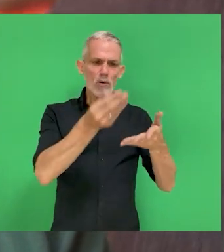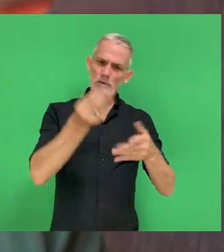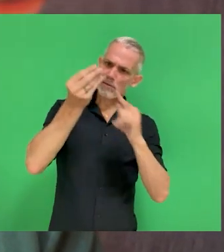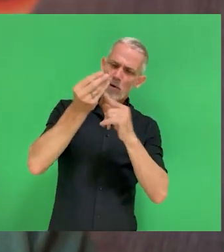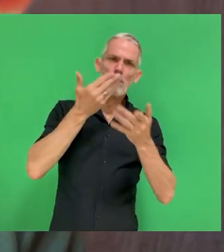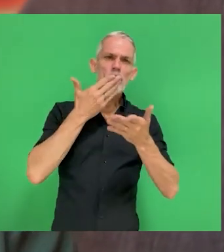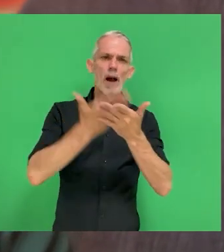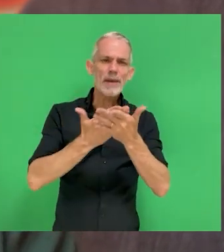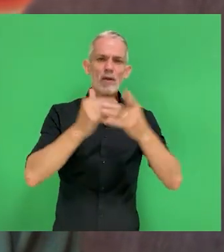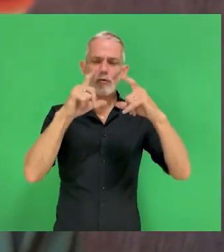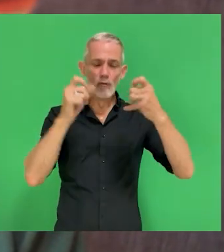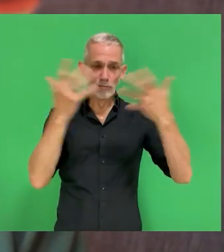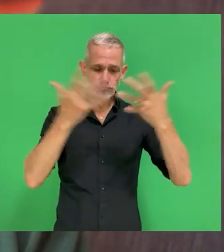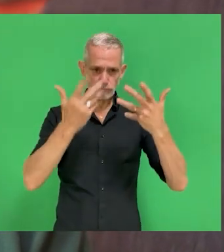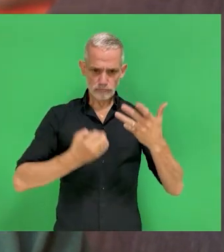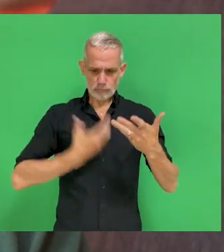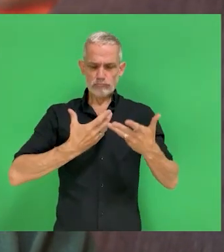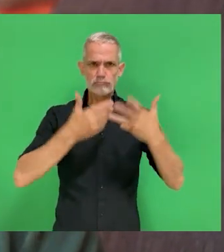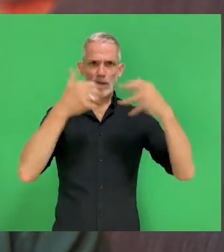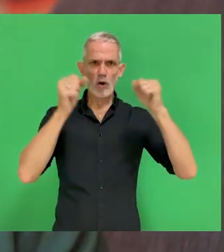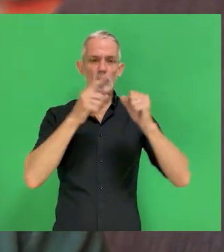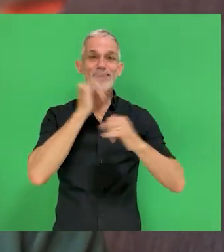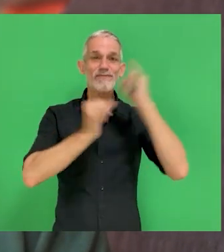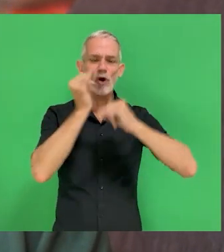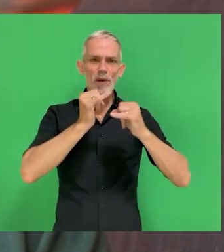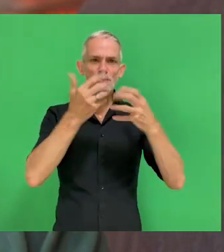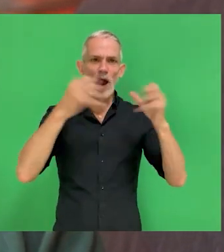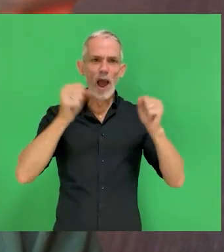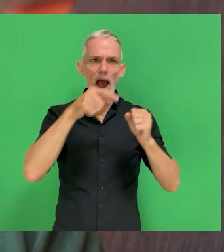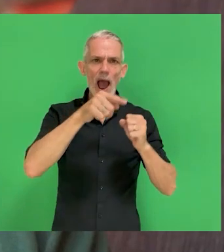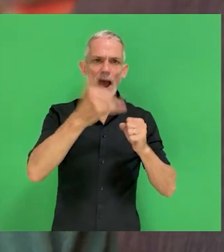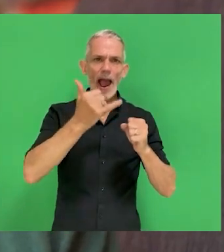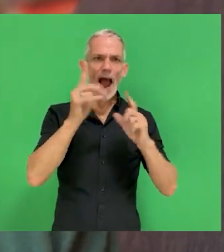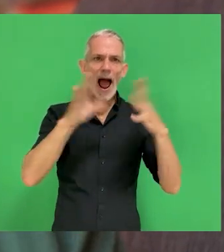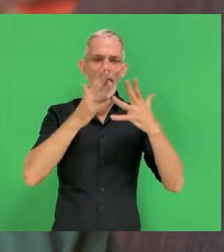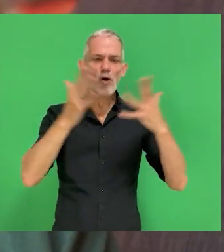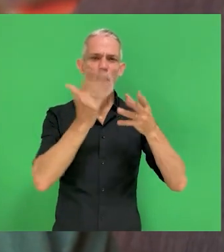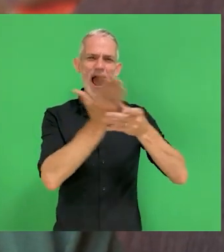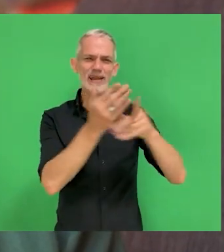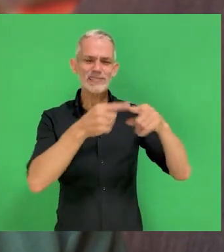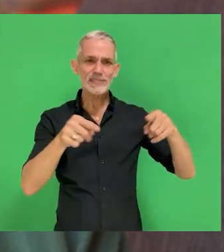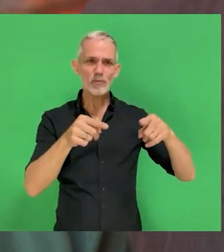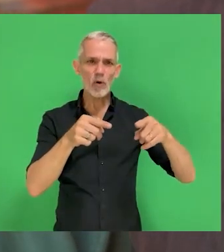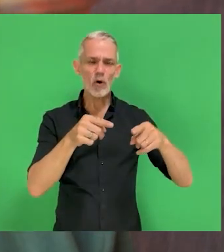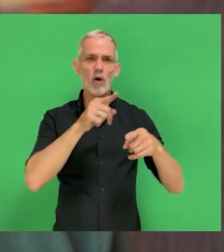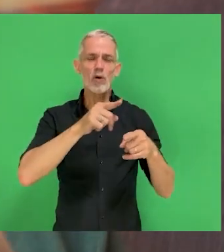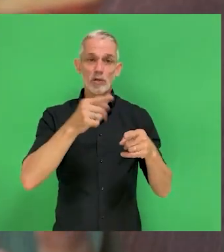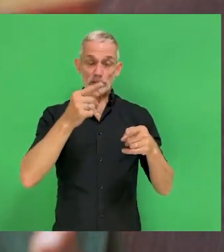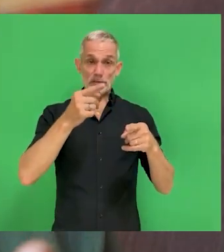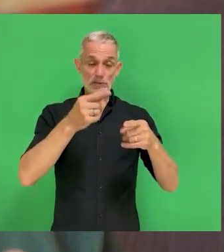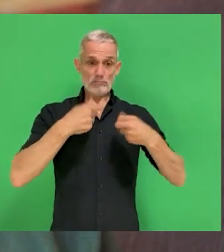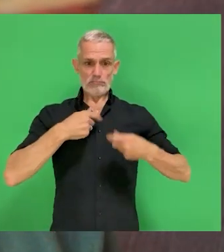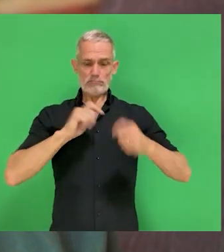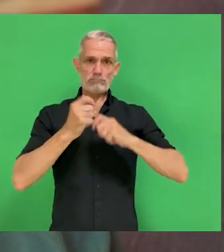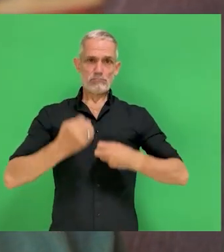documento, o algo que encontraste, una información que te dio un archivo y que te